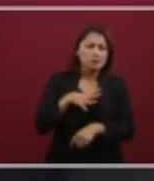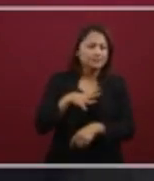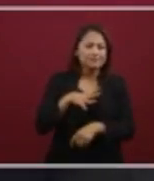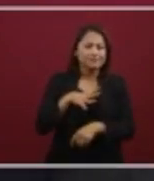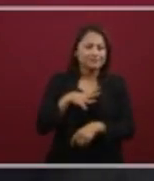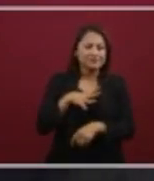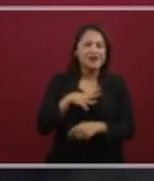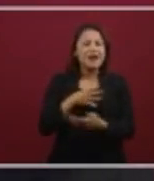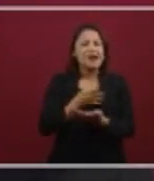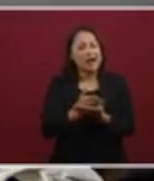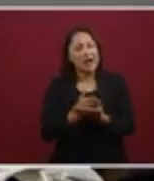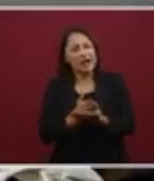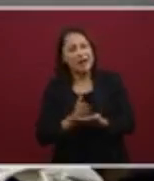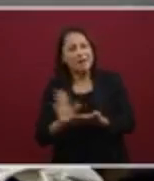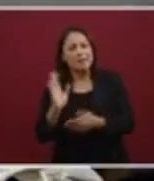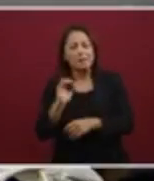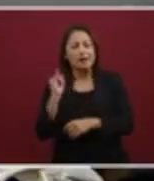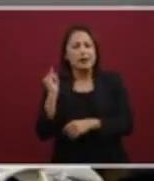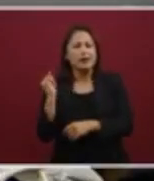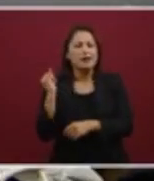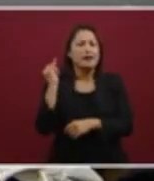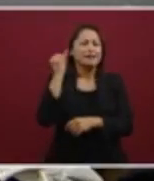sino donde hay hospitales